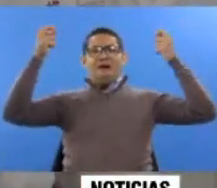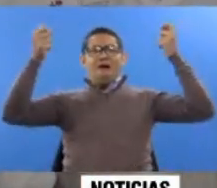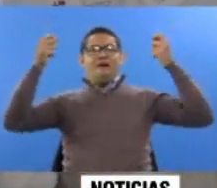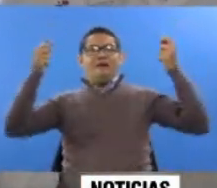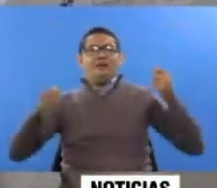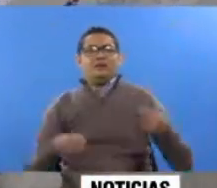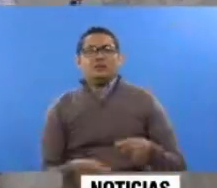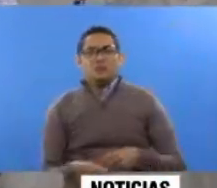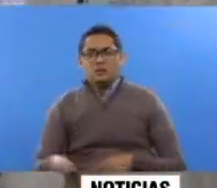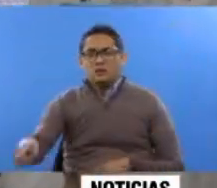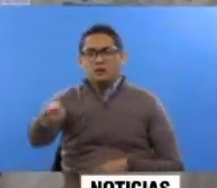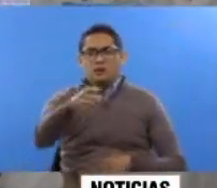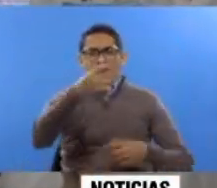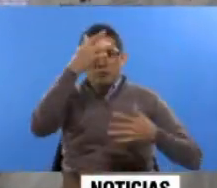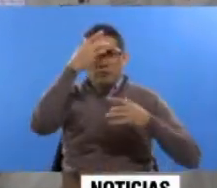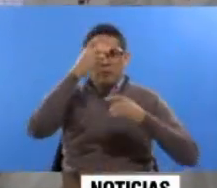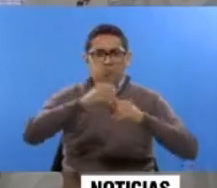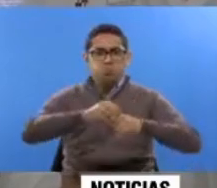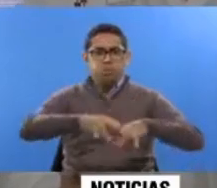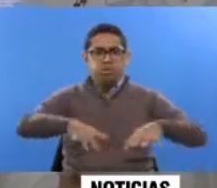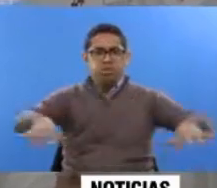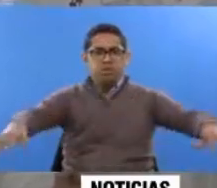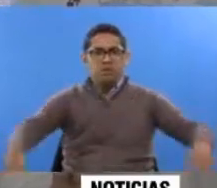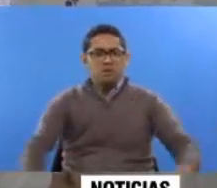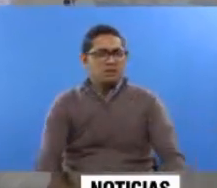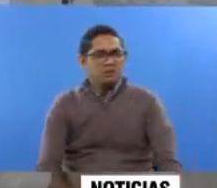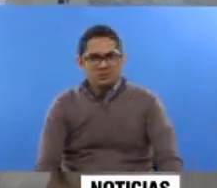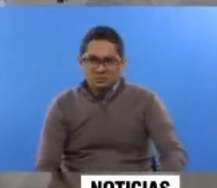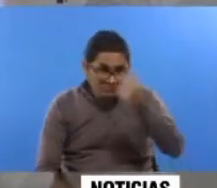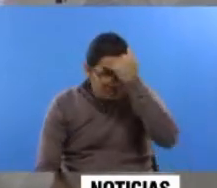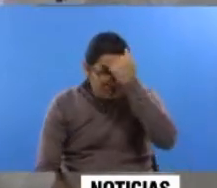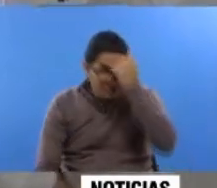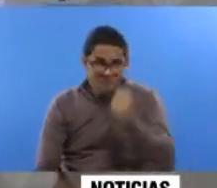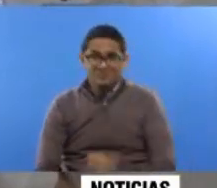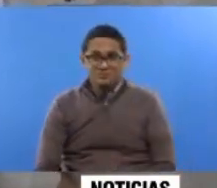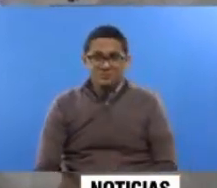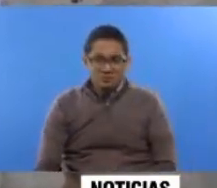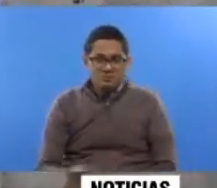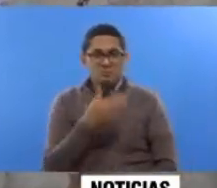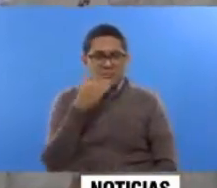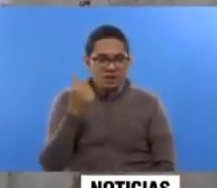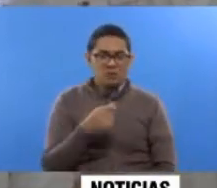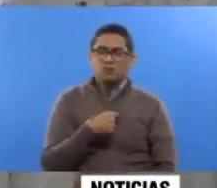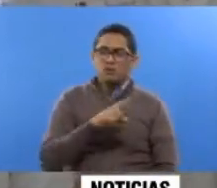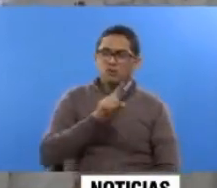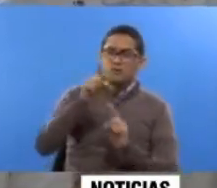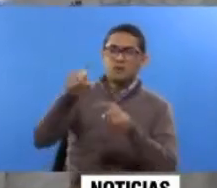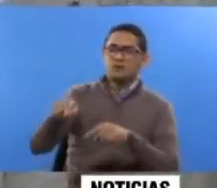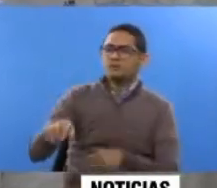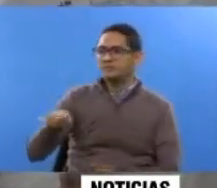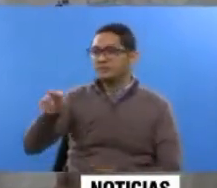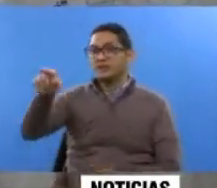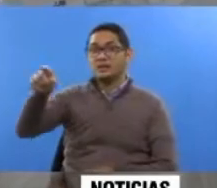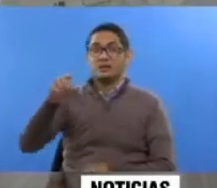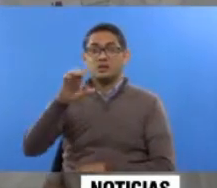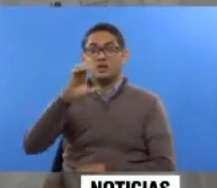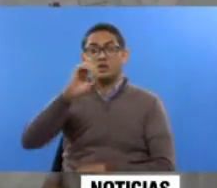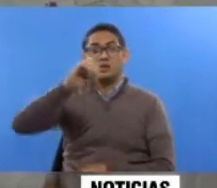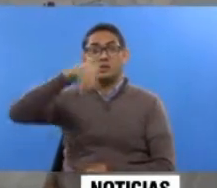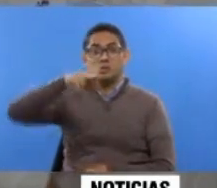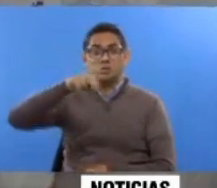es inteligente. Si es inteligente, ir a la Junta Comunal y decirle, mire, fulanita de tal, yo